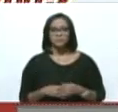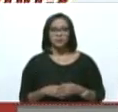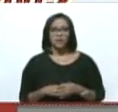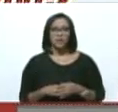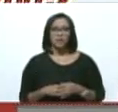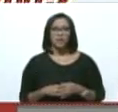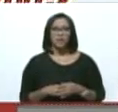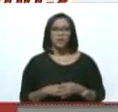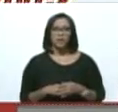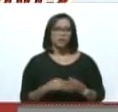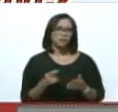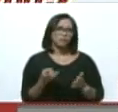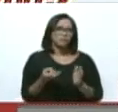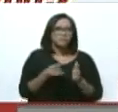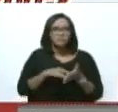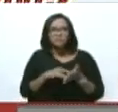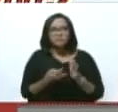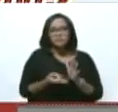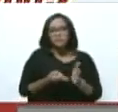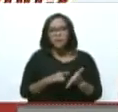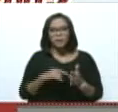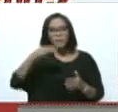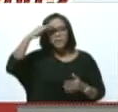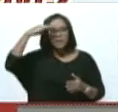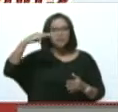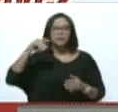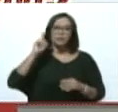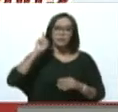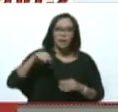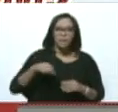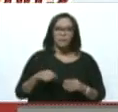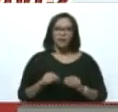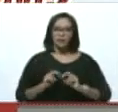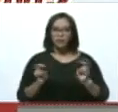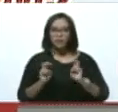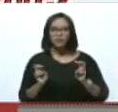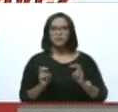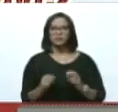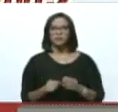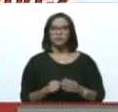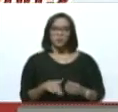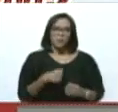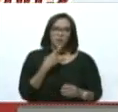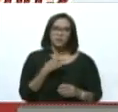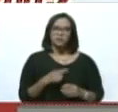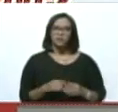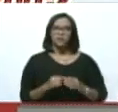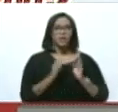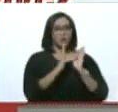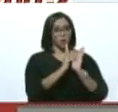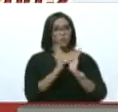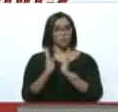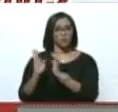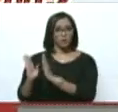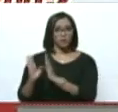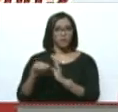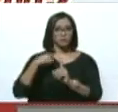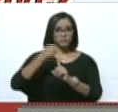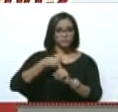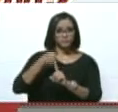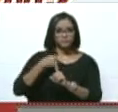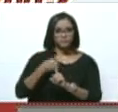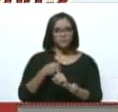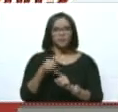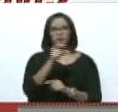voy a usar un término militar, pero que también es estratégico, pudiéramos decir, en un orden de batalla,